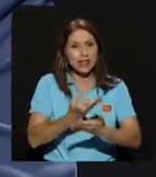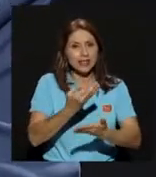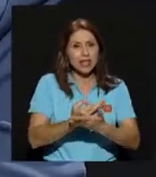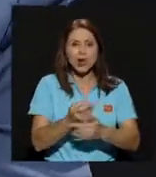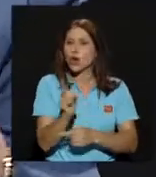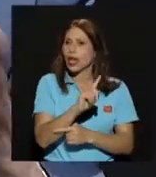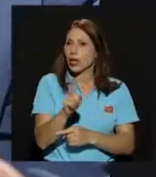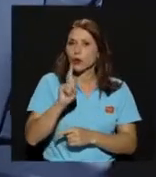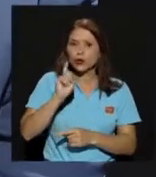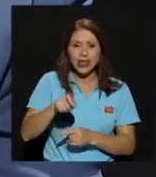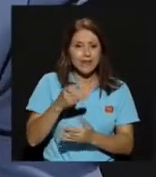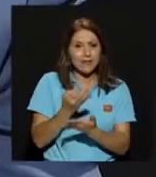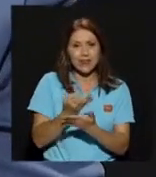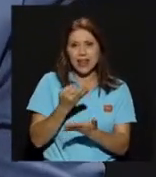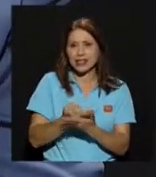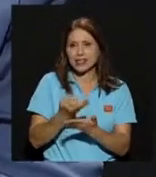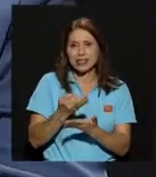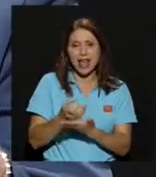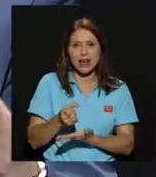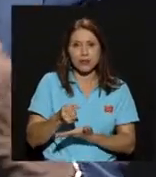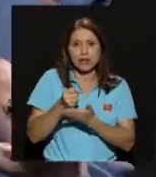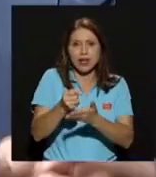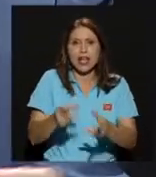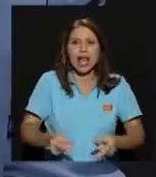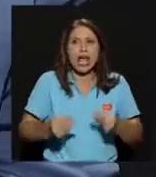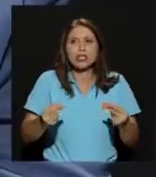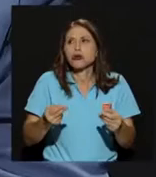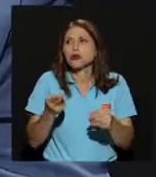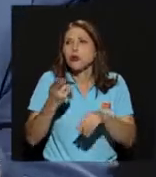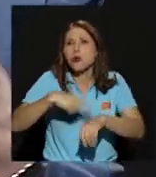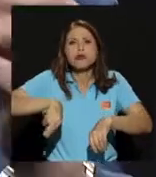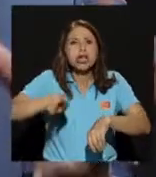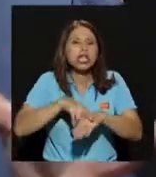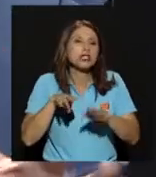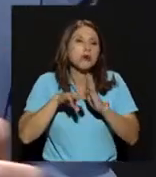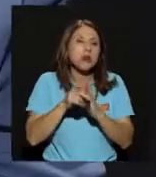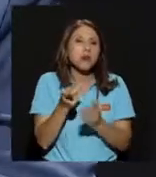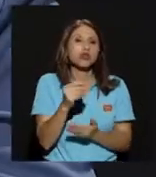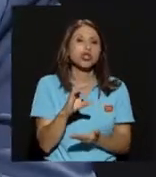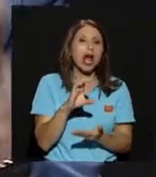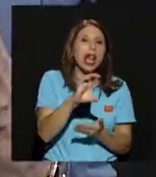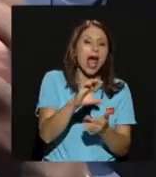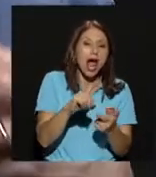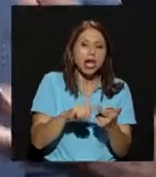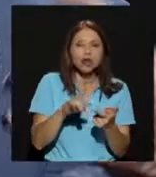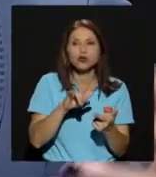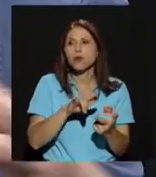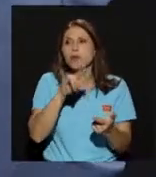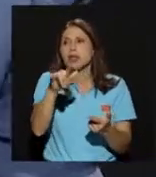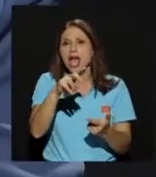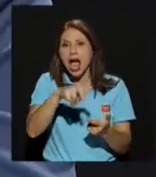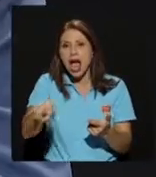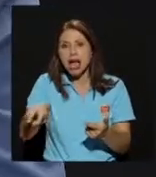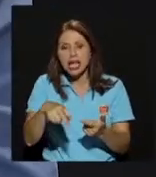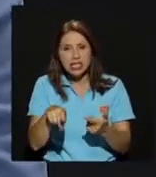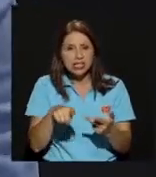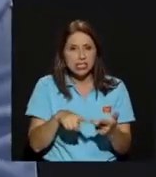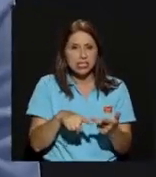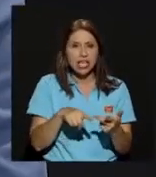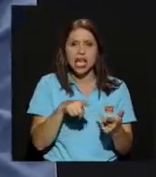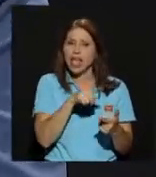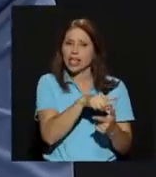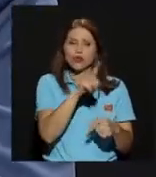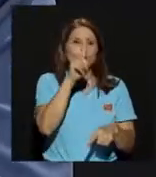gastos corrientes es decir salarios viajes etcétera gasto operativo con